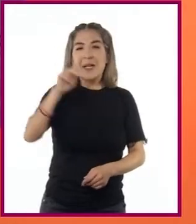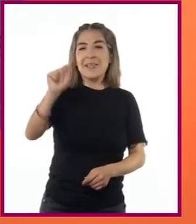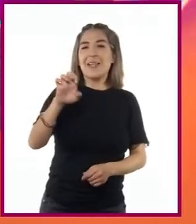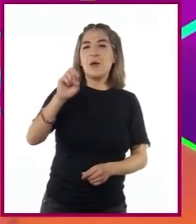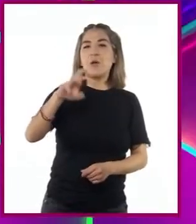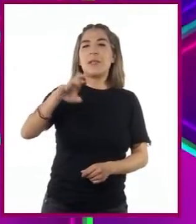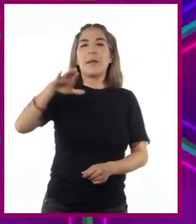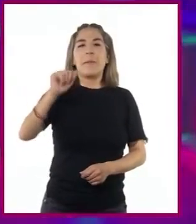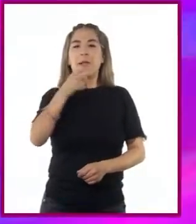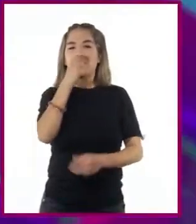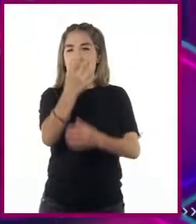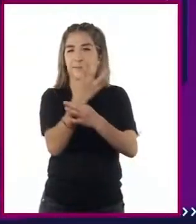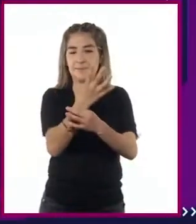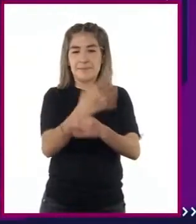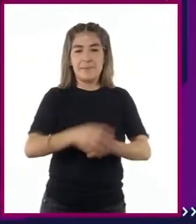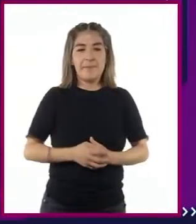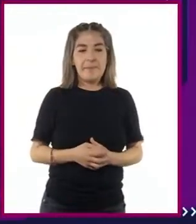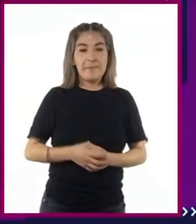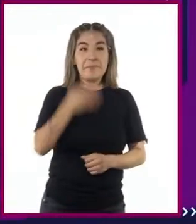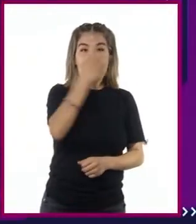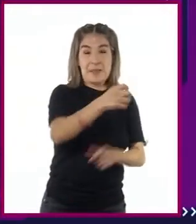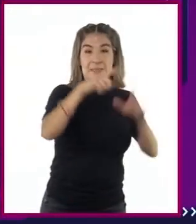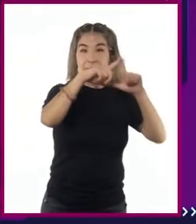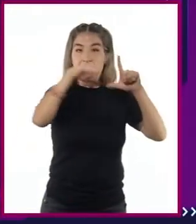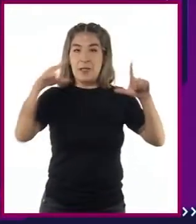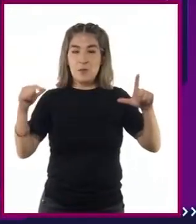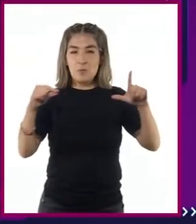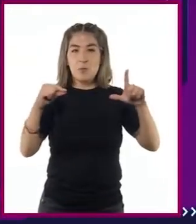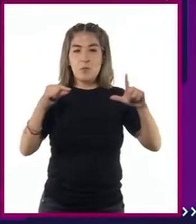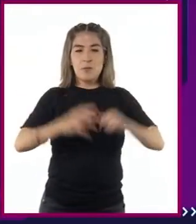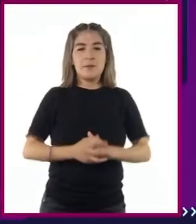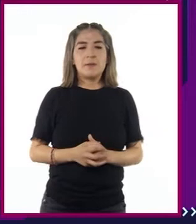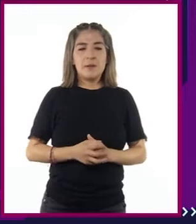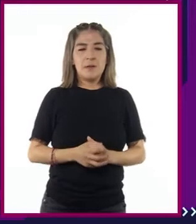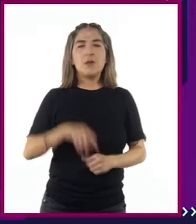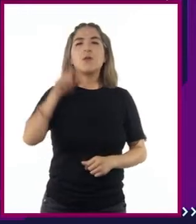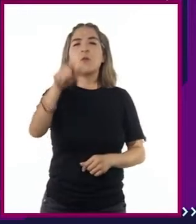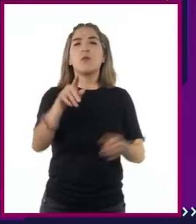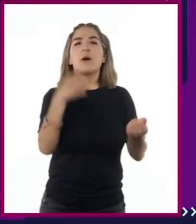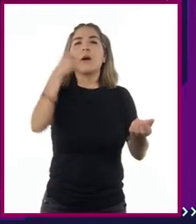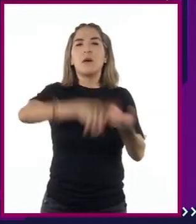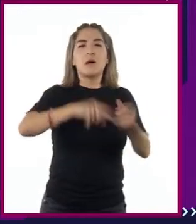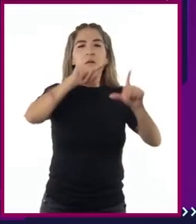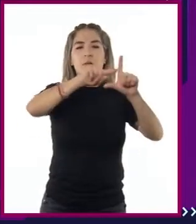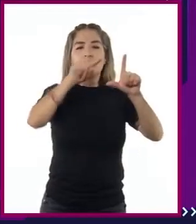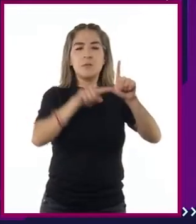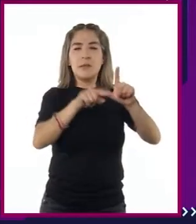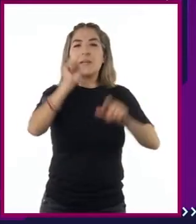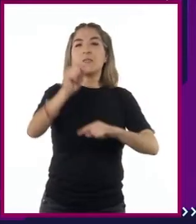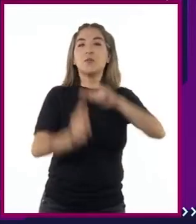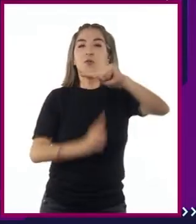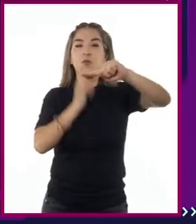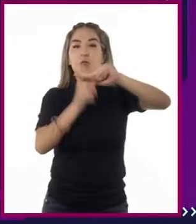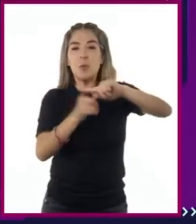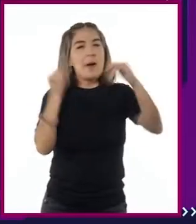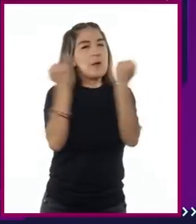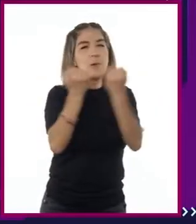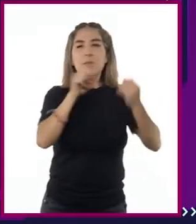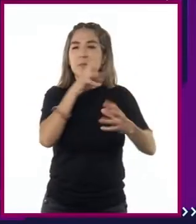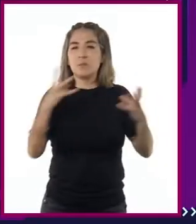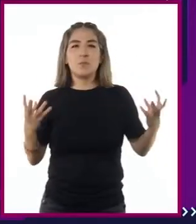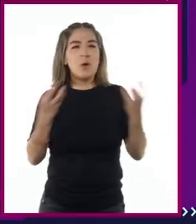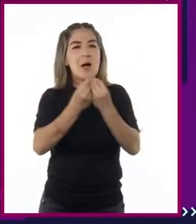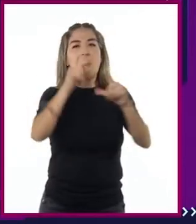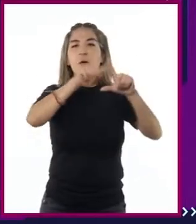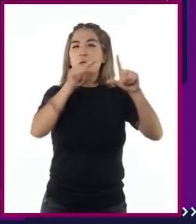que nos dice: en todo triángulo, un ángulo exterior es igual a la suma de los ángulos